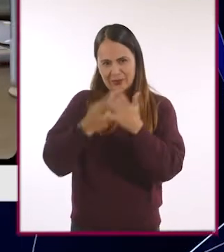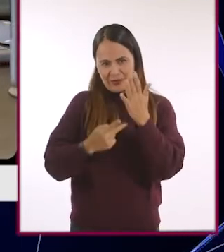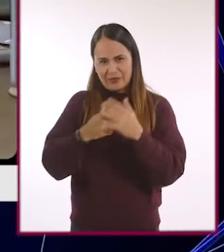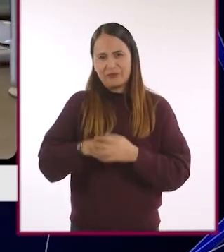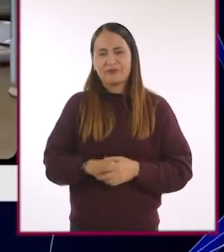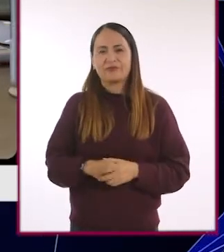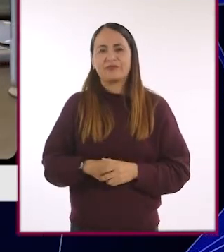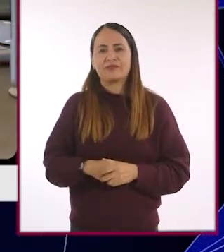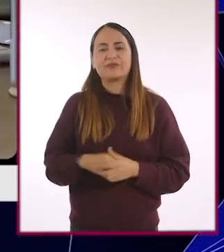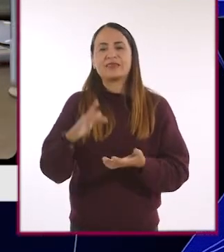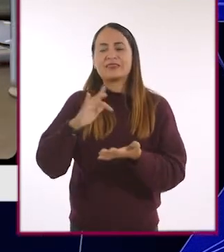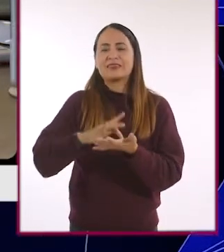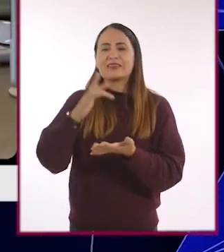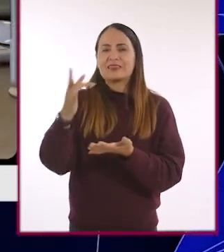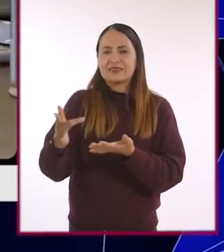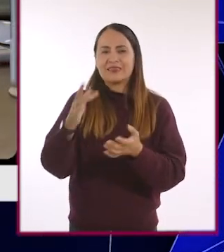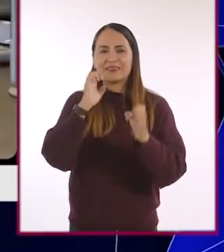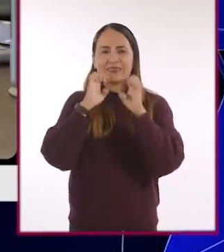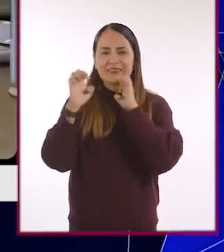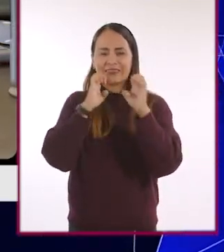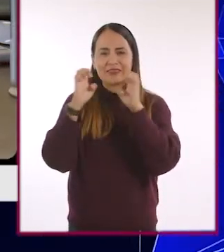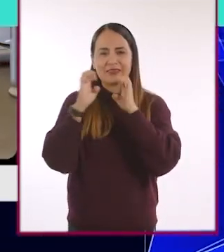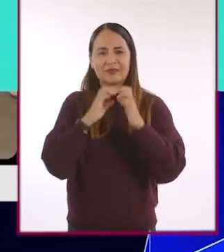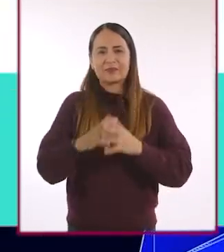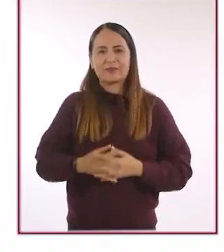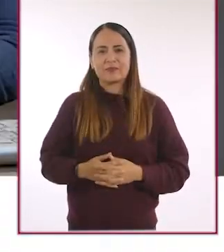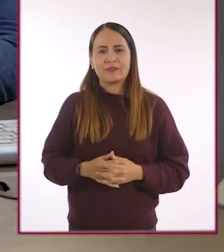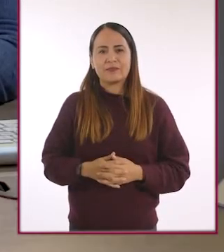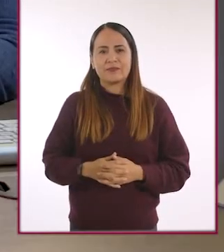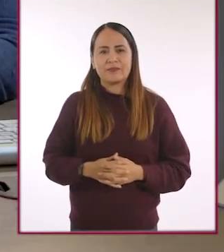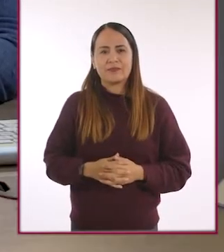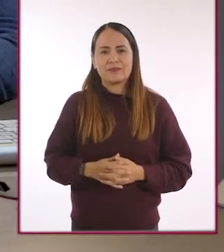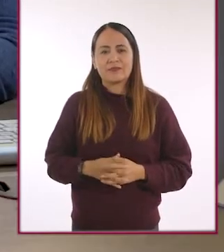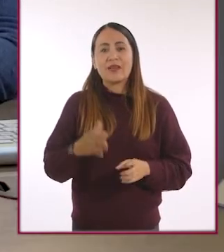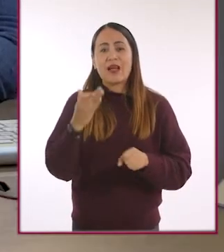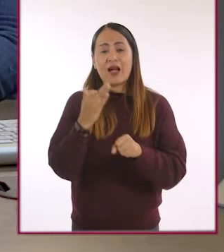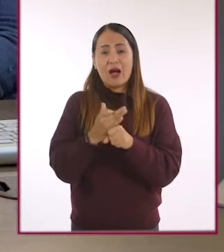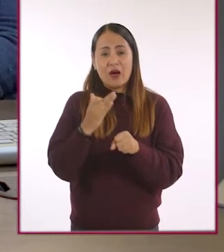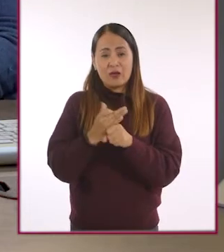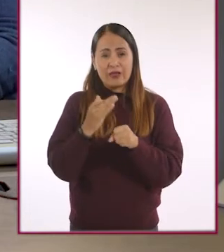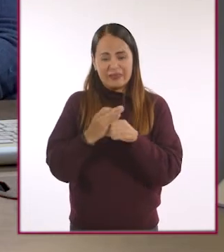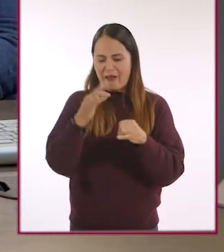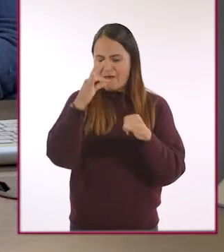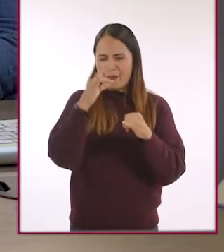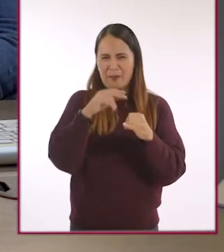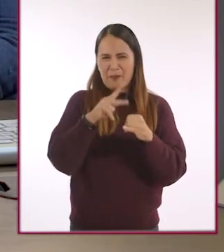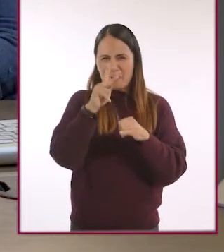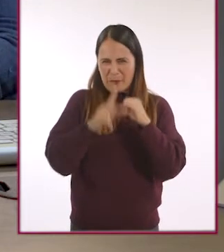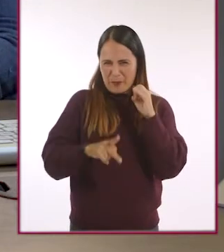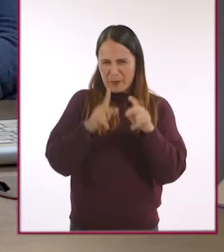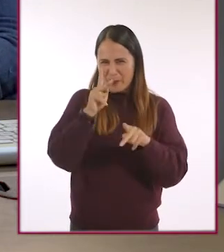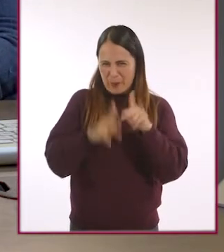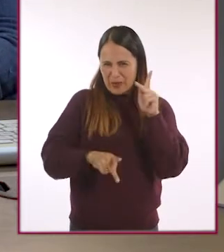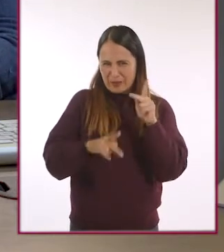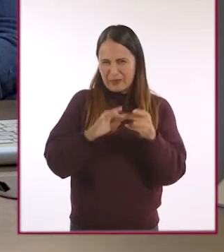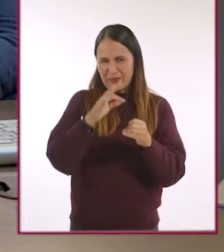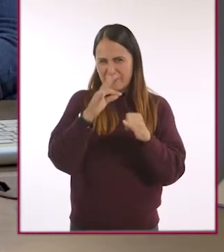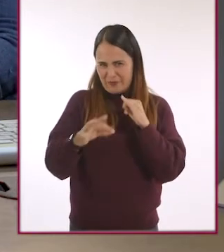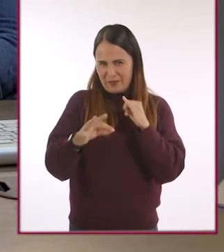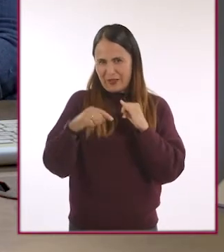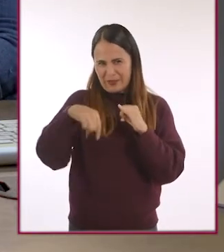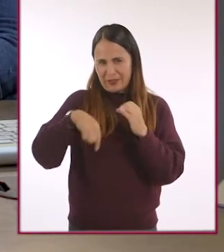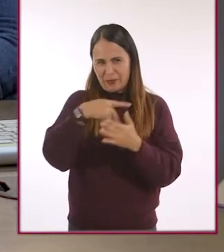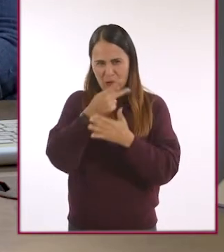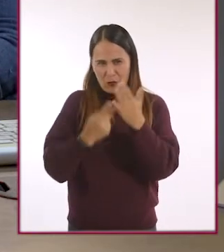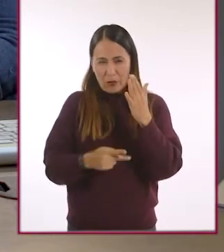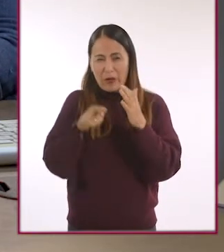Fernando Campos, gracias por esta entrevista. Gracias. Vamos hacia la última parte de nuestro programa y aquí queremos que